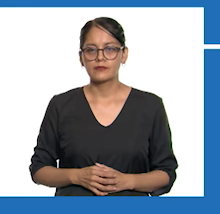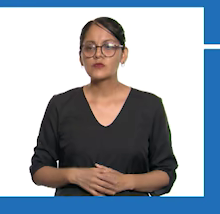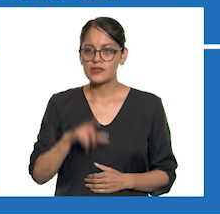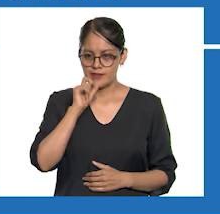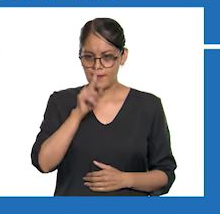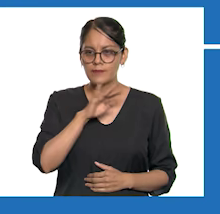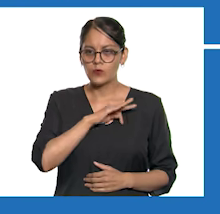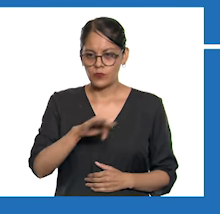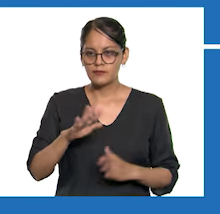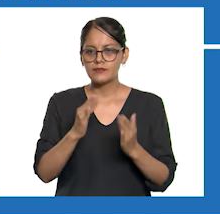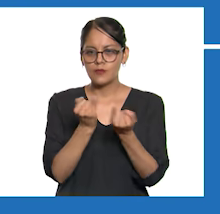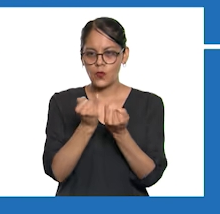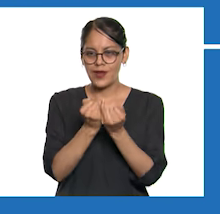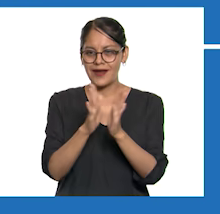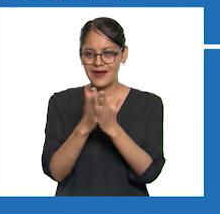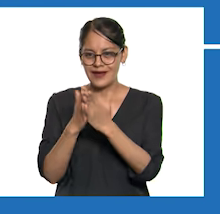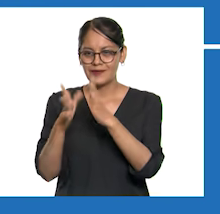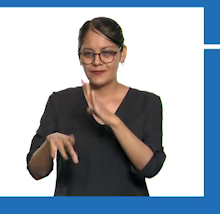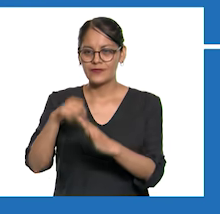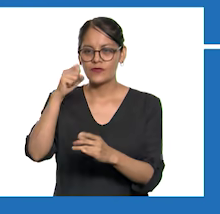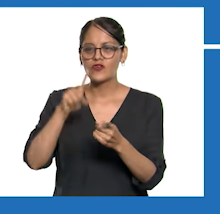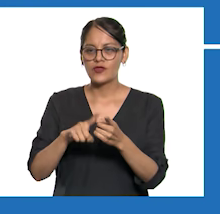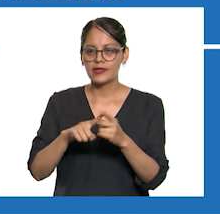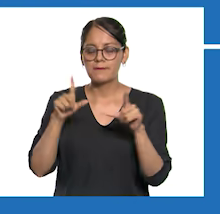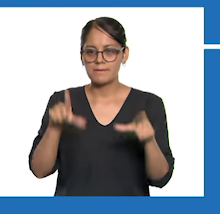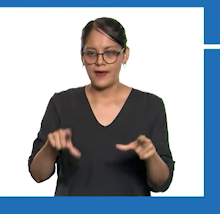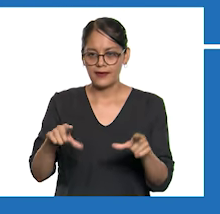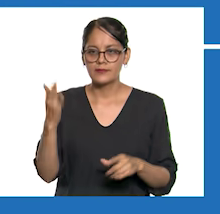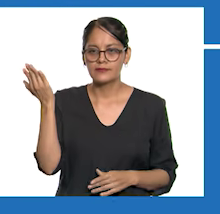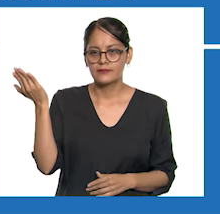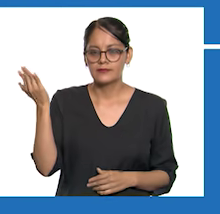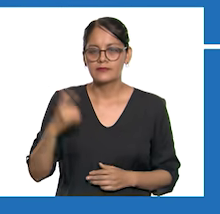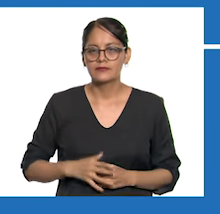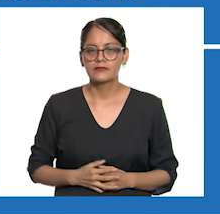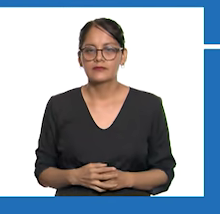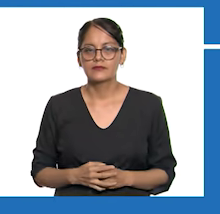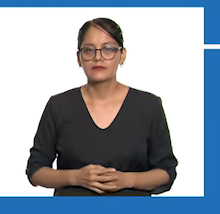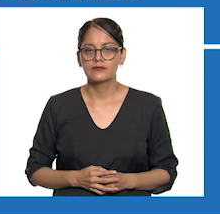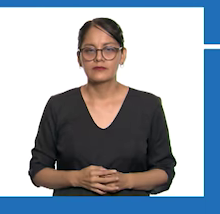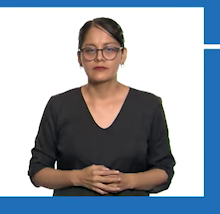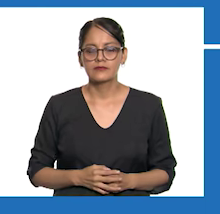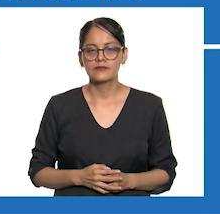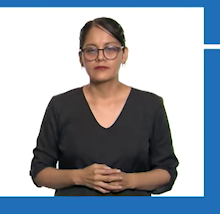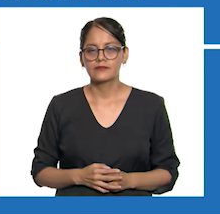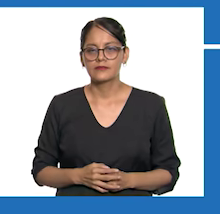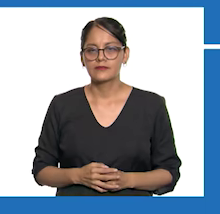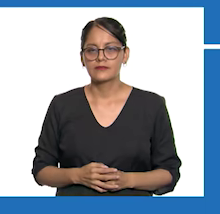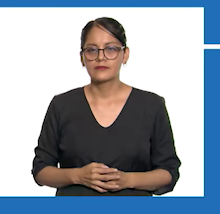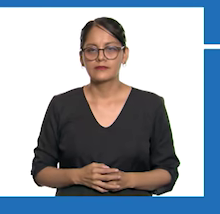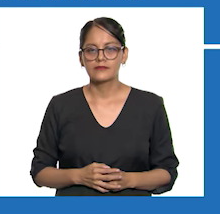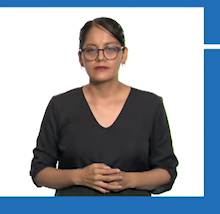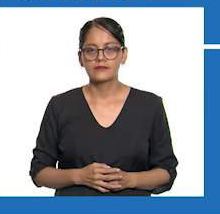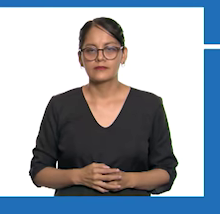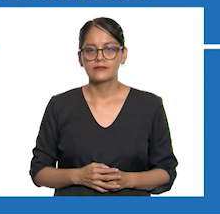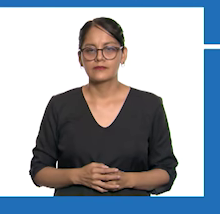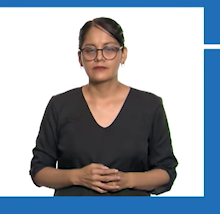También puedes encontrar los libros de texto en la página con alitej.cep.gov.mx